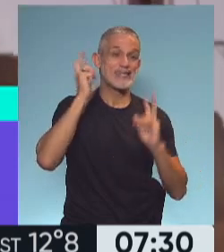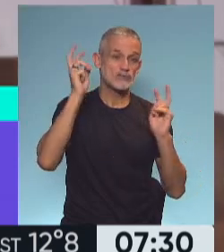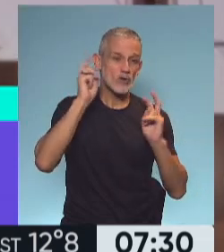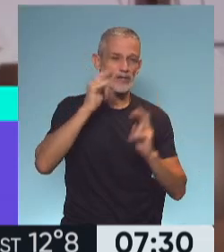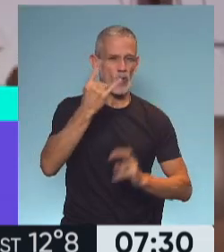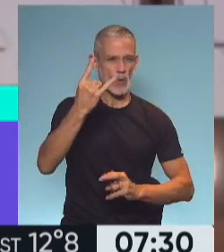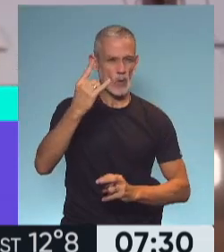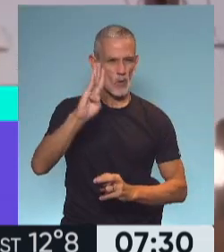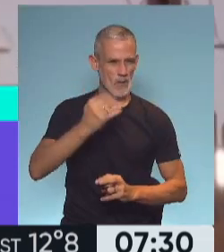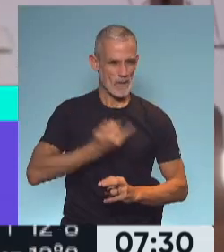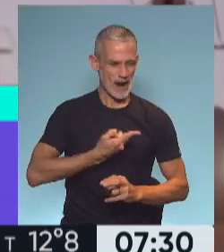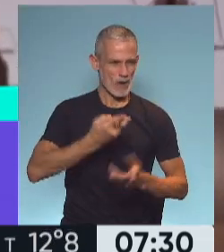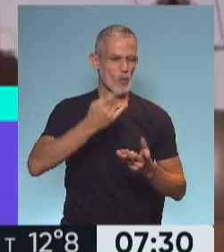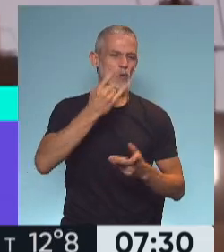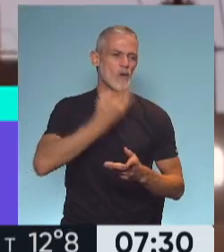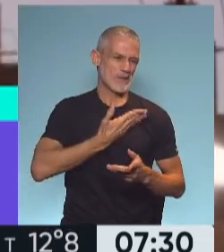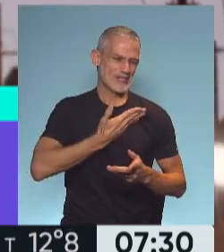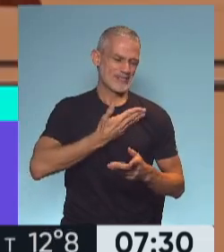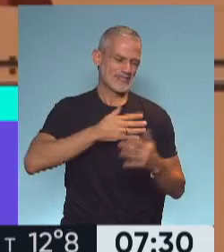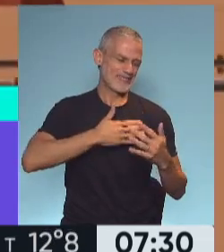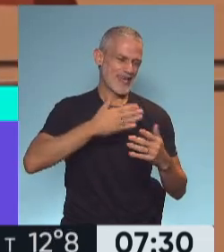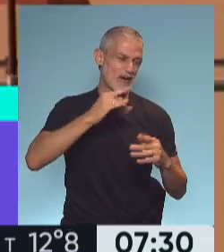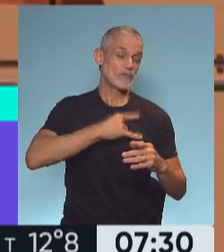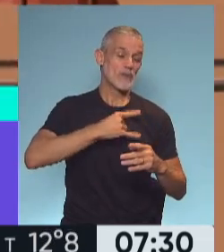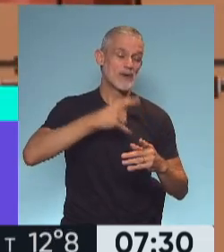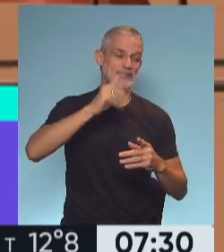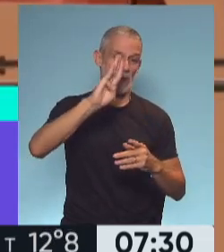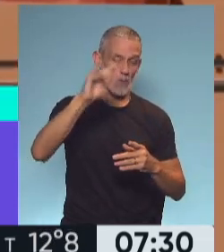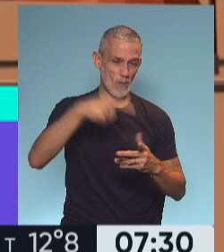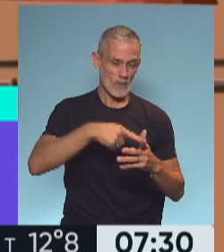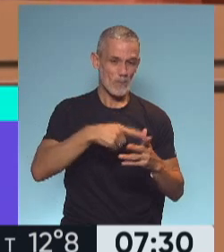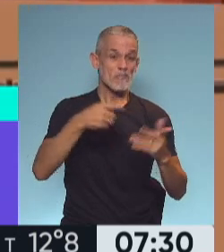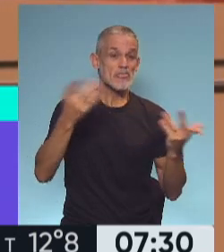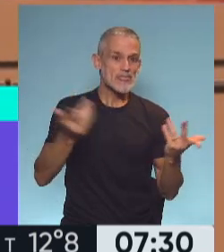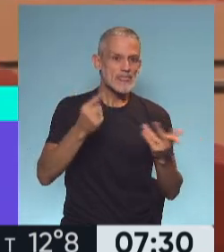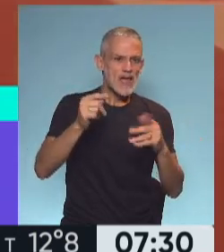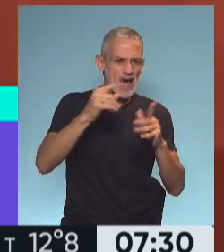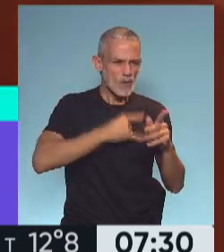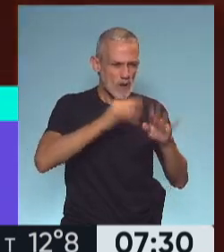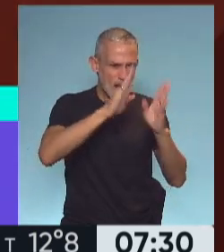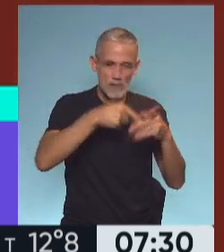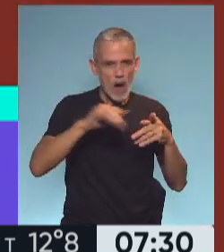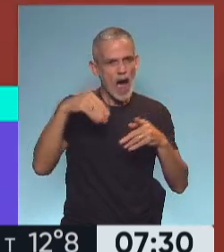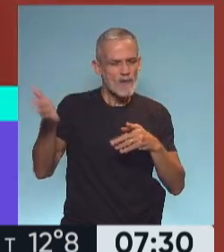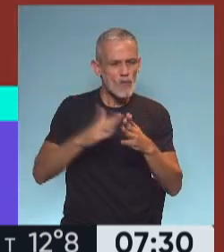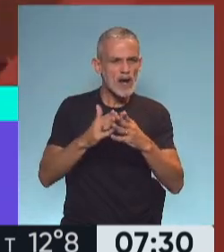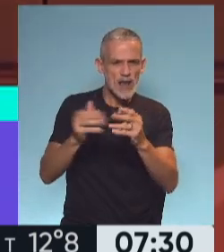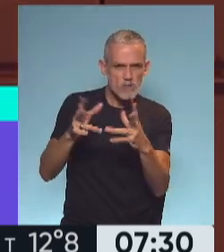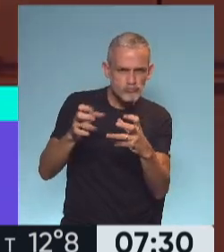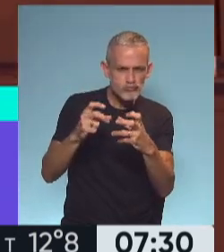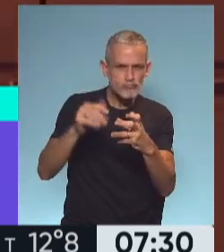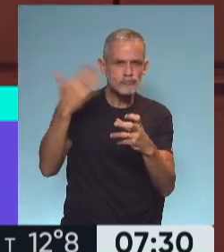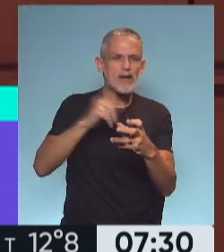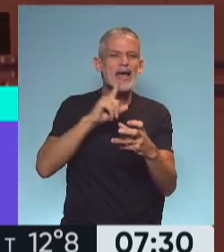Aires. Y bueno, lo estamos trabajando por fuera de la universidad y continuamos expandiendo el universo de